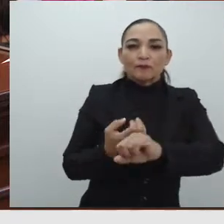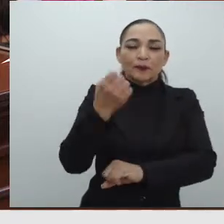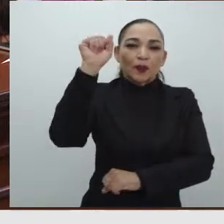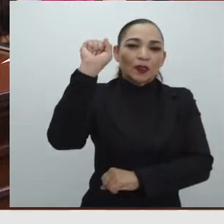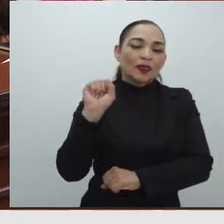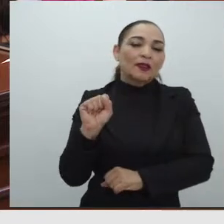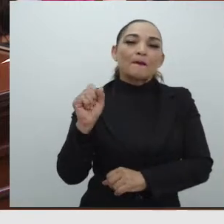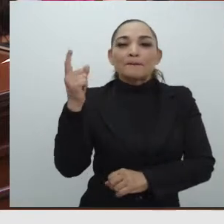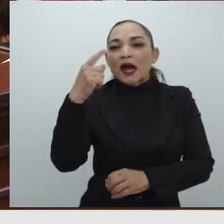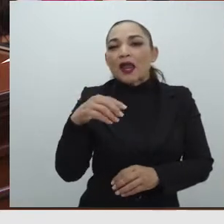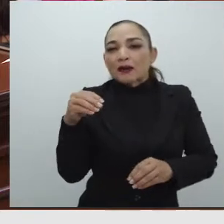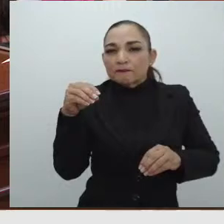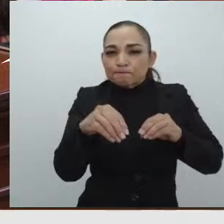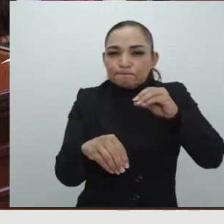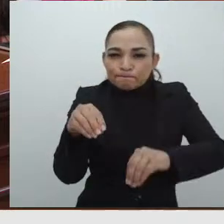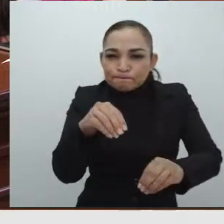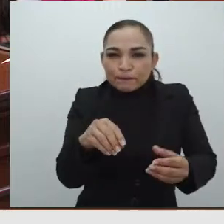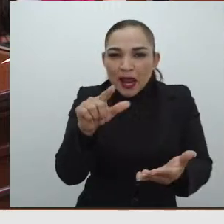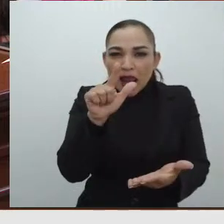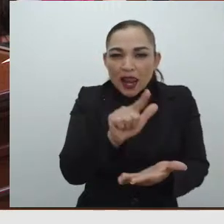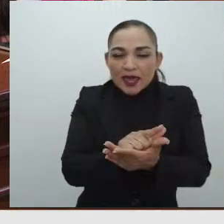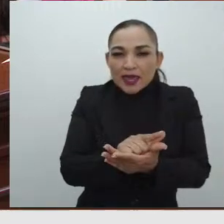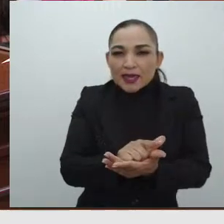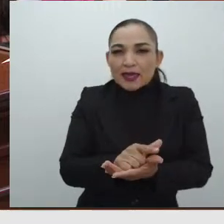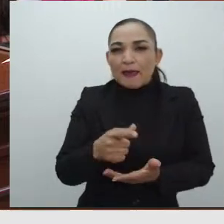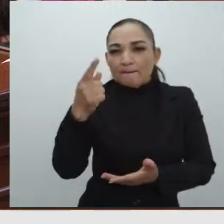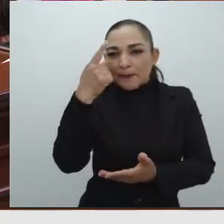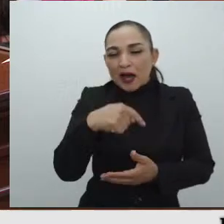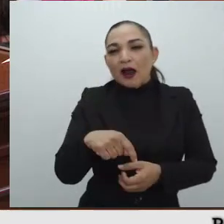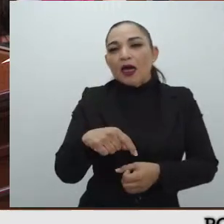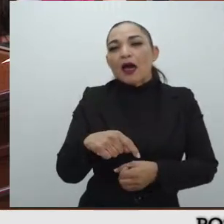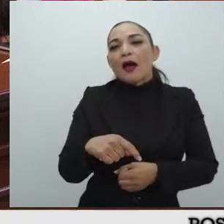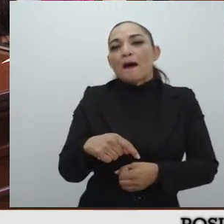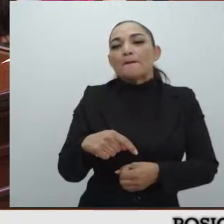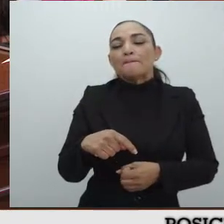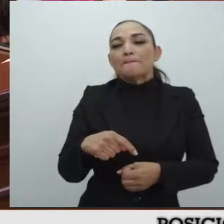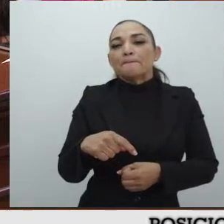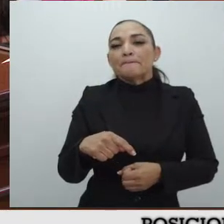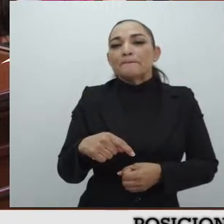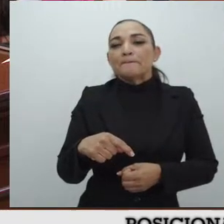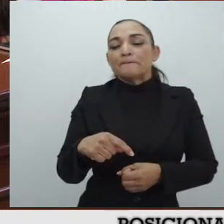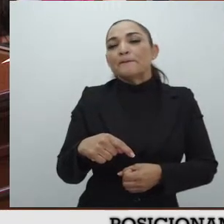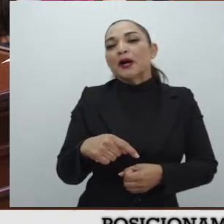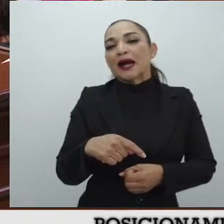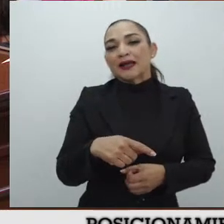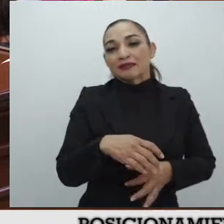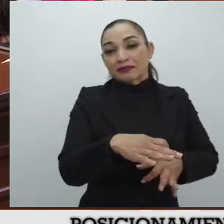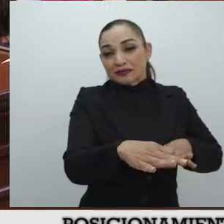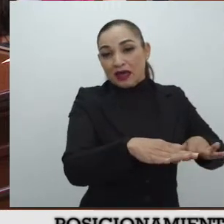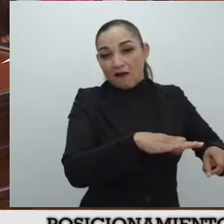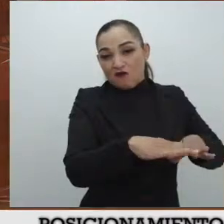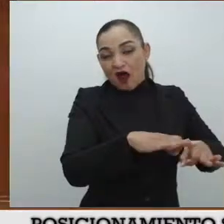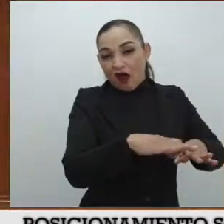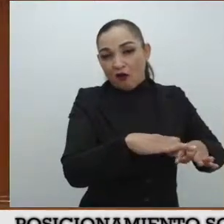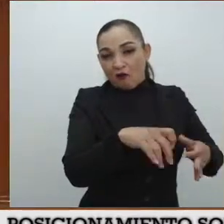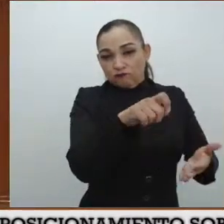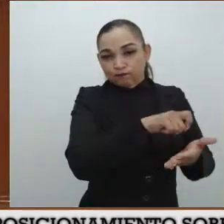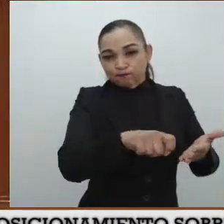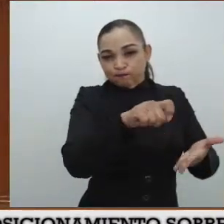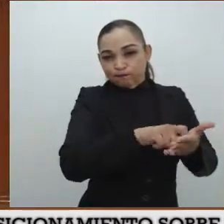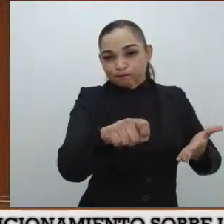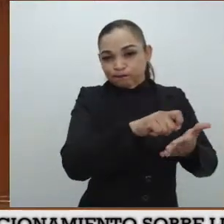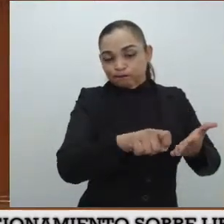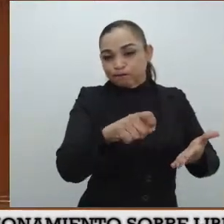ley que va en beneficio del ejercicio periodístico, en el ejercicio de los defensores de los